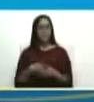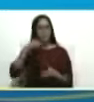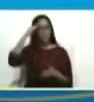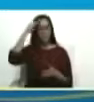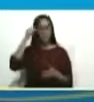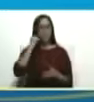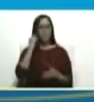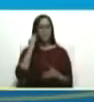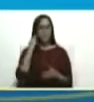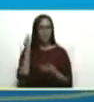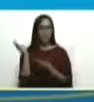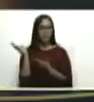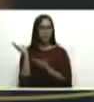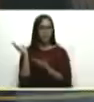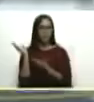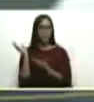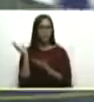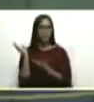López,